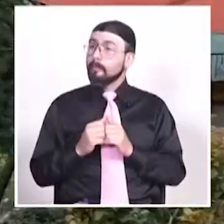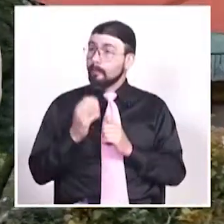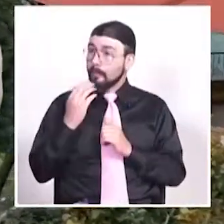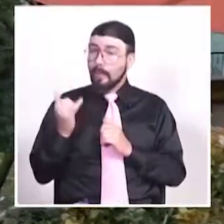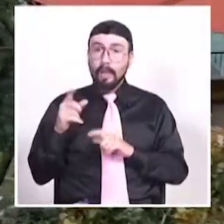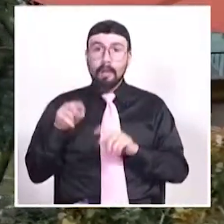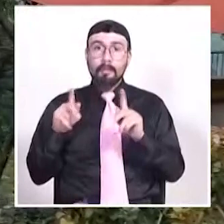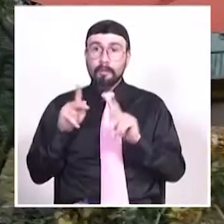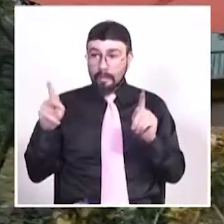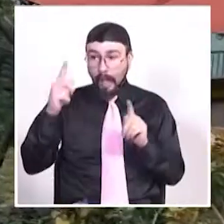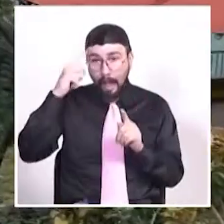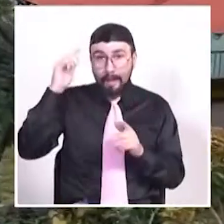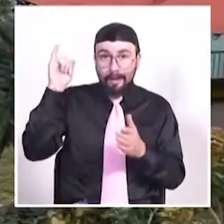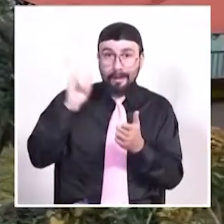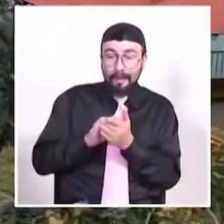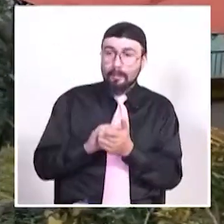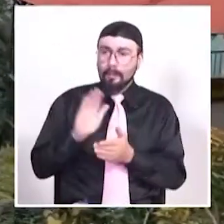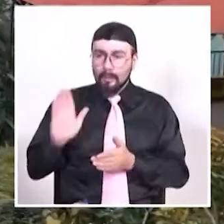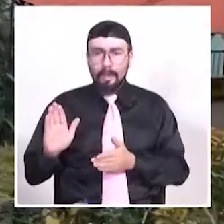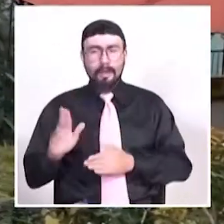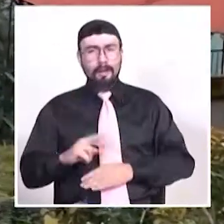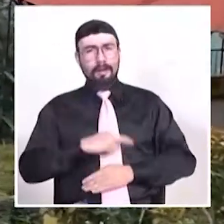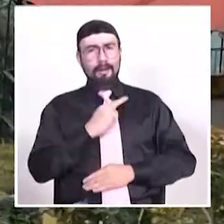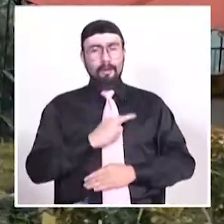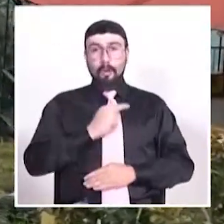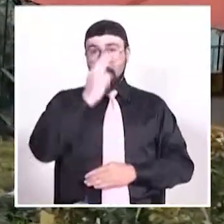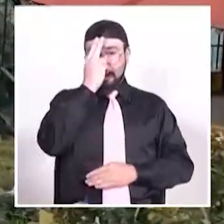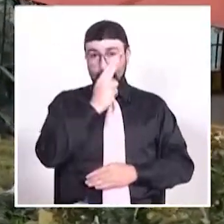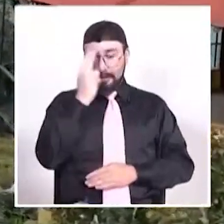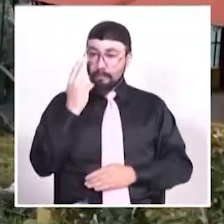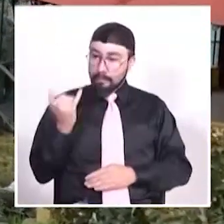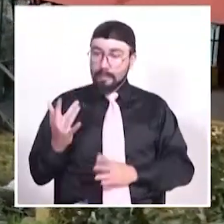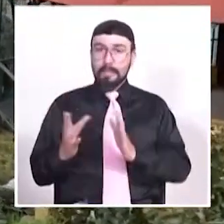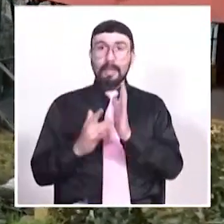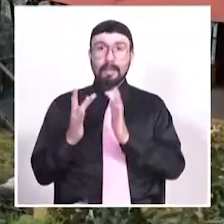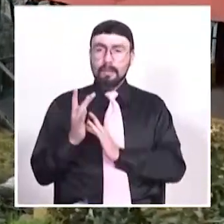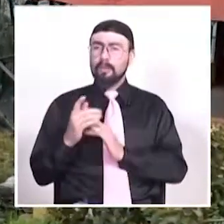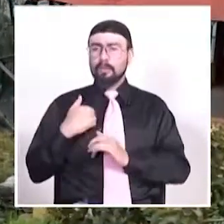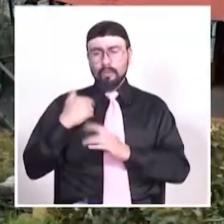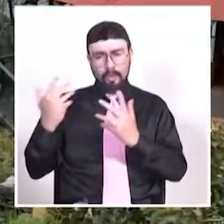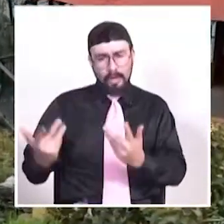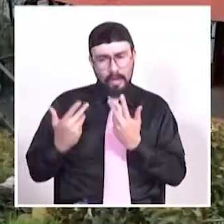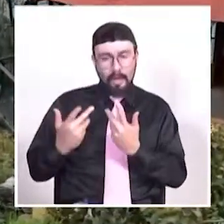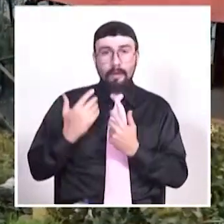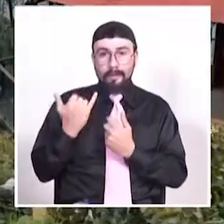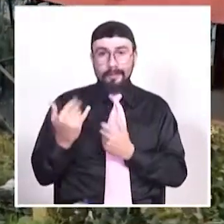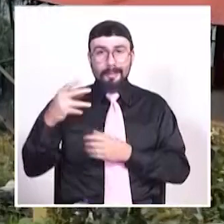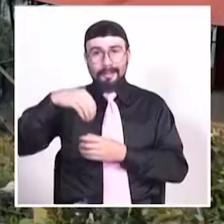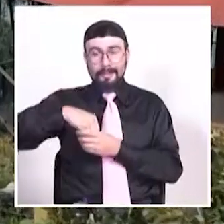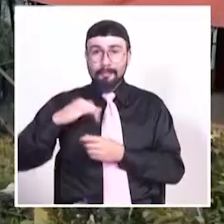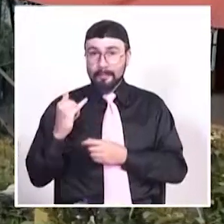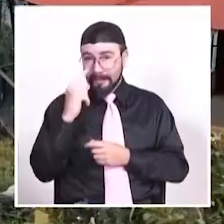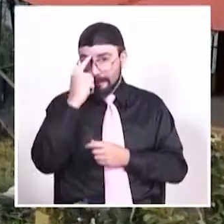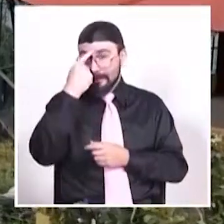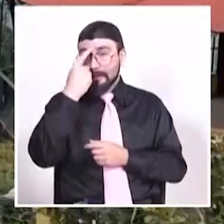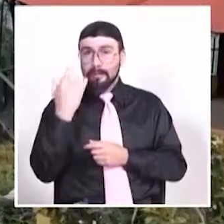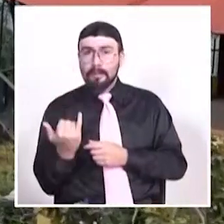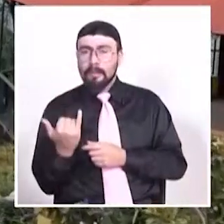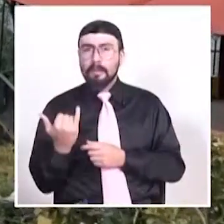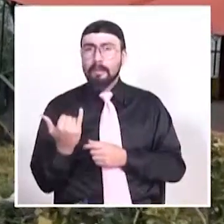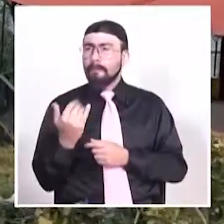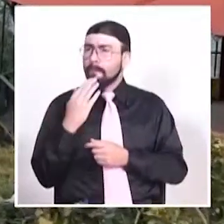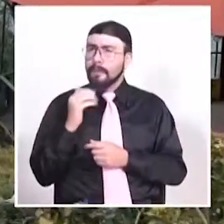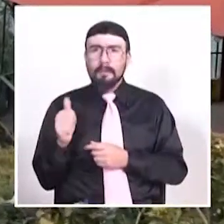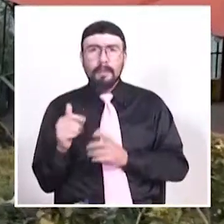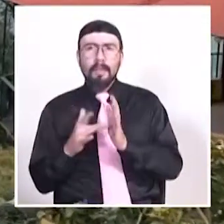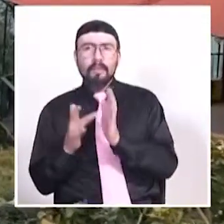creemos en la religión católica y en Jesús, pese a estar educándome también en India, pues veíamos que Jesús decía,